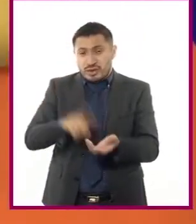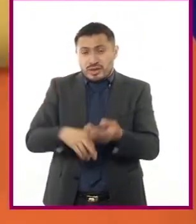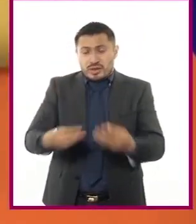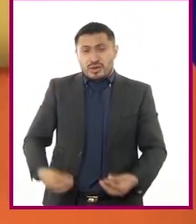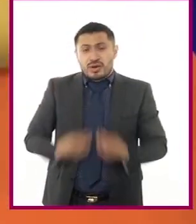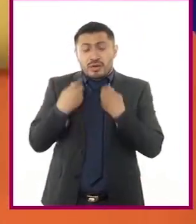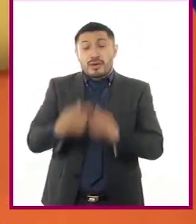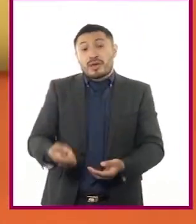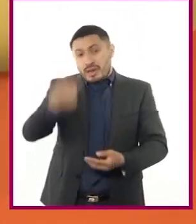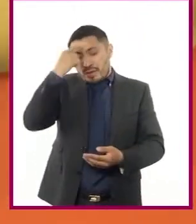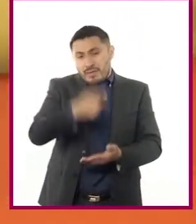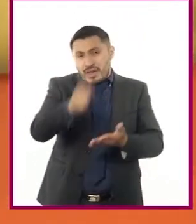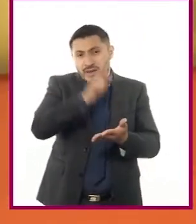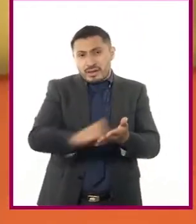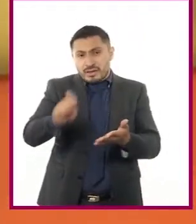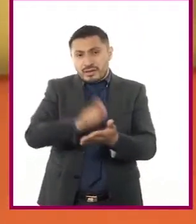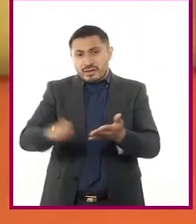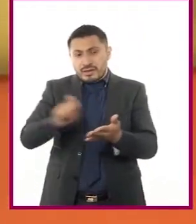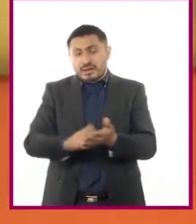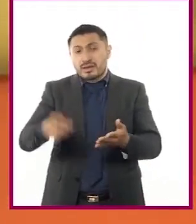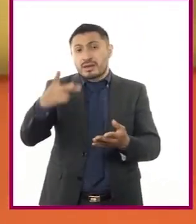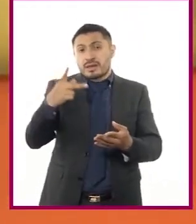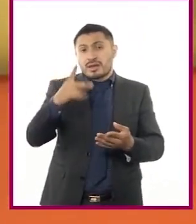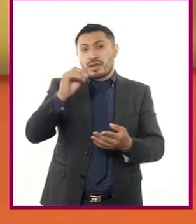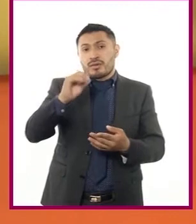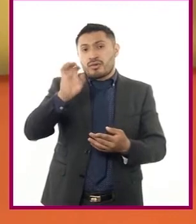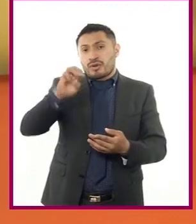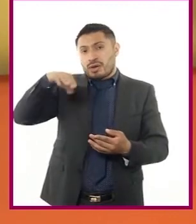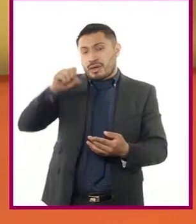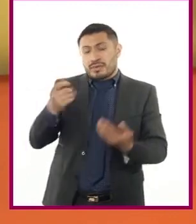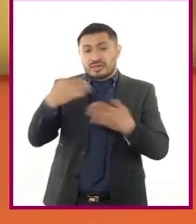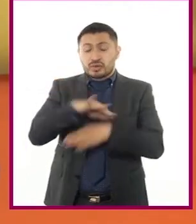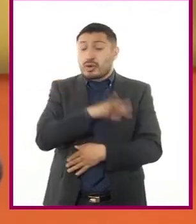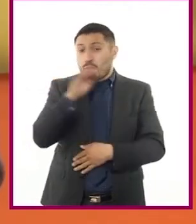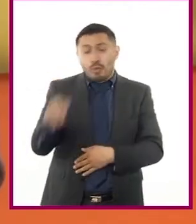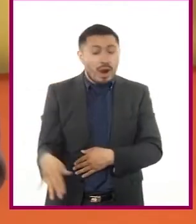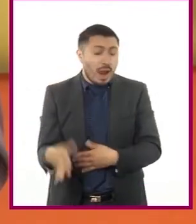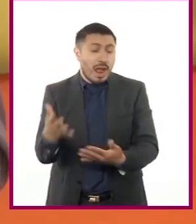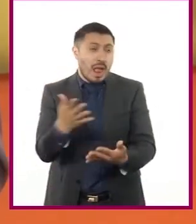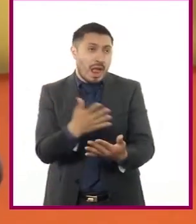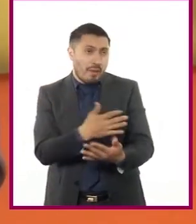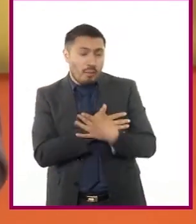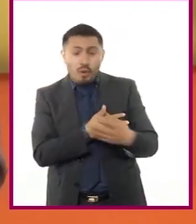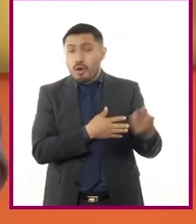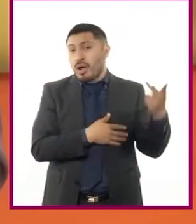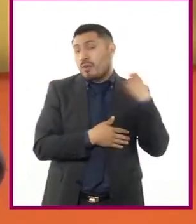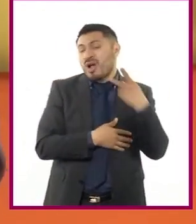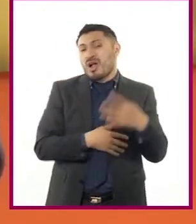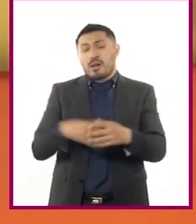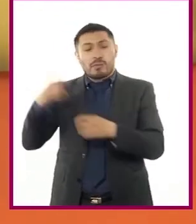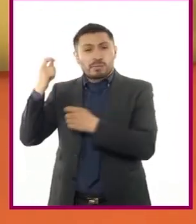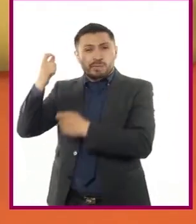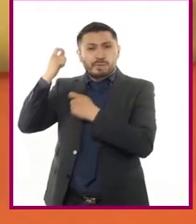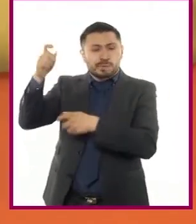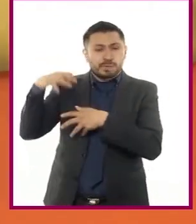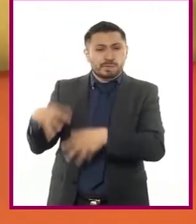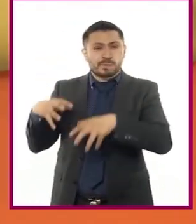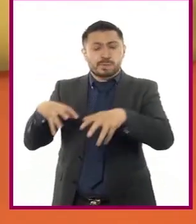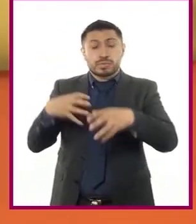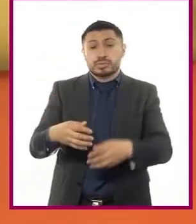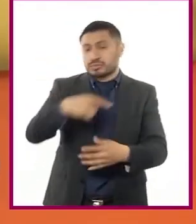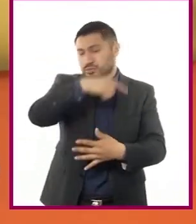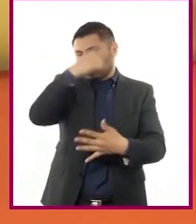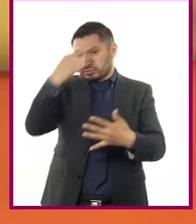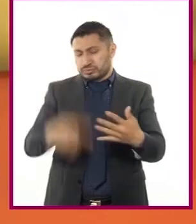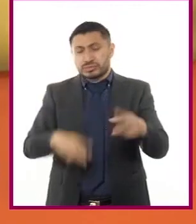inspiraron a escribir poemas acerca de la muerte, el amor, la política, las protestas y demás temas